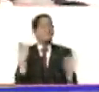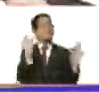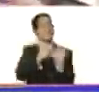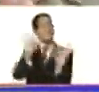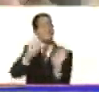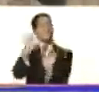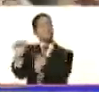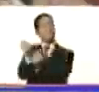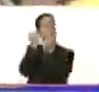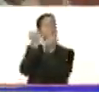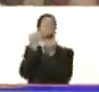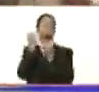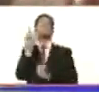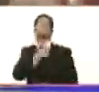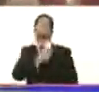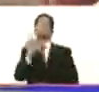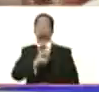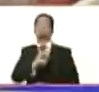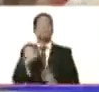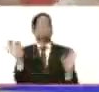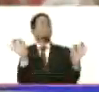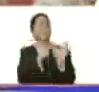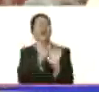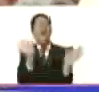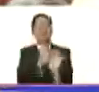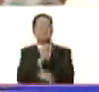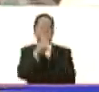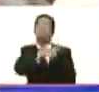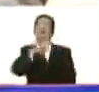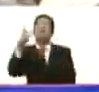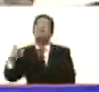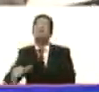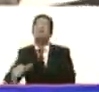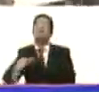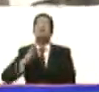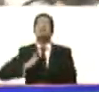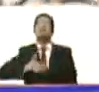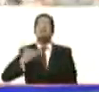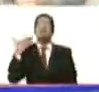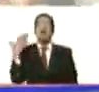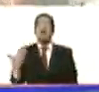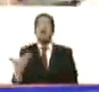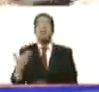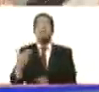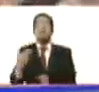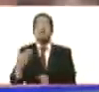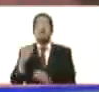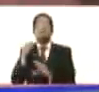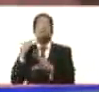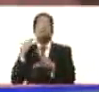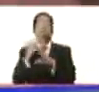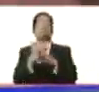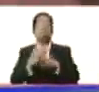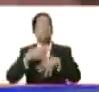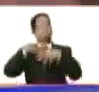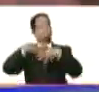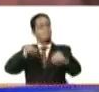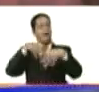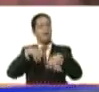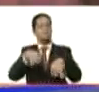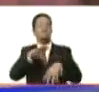detenga, que nada ni nadie sea capaz de entorpecer la marcha de la revolución